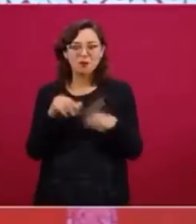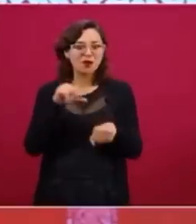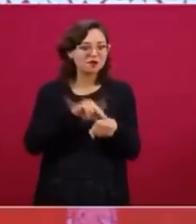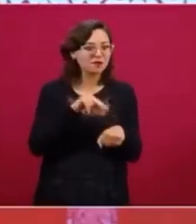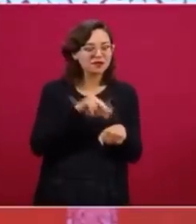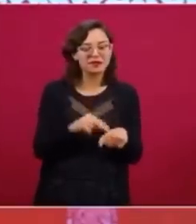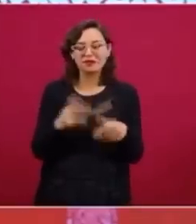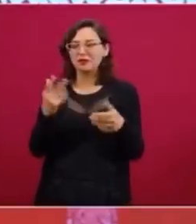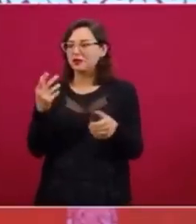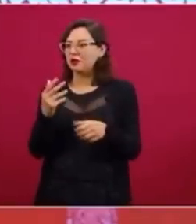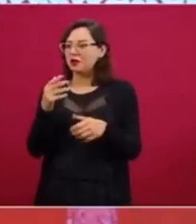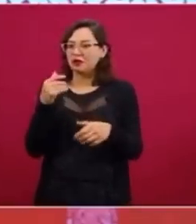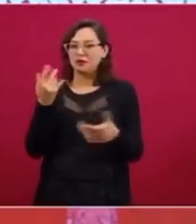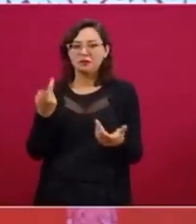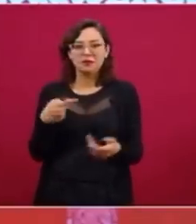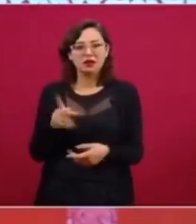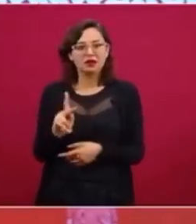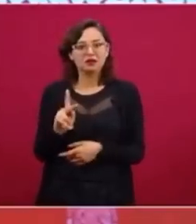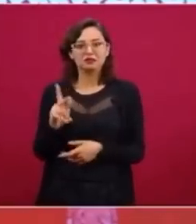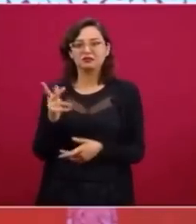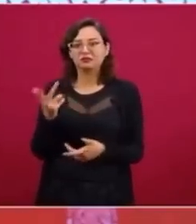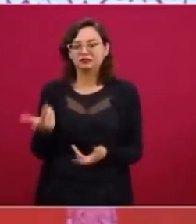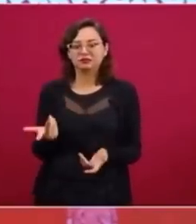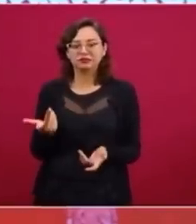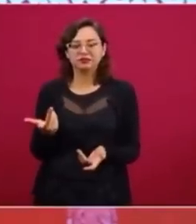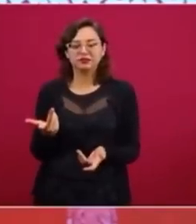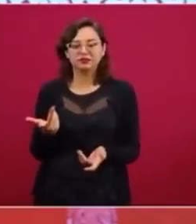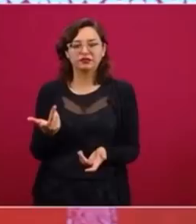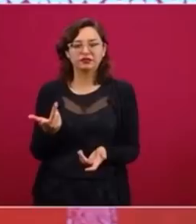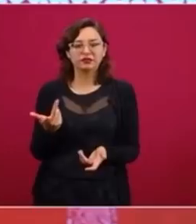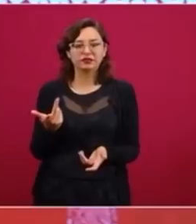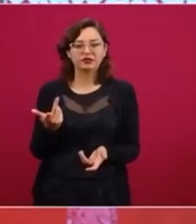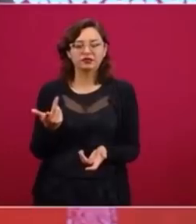especialistas, pero internistas, o mejor dicho, los